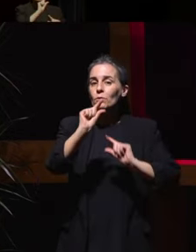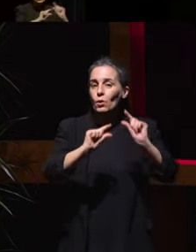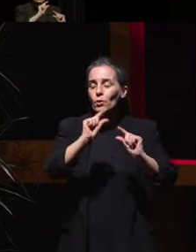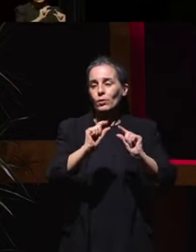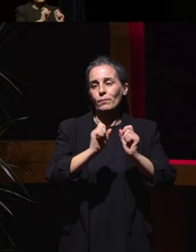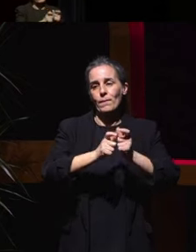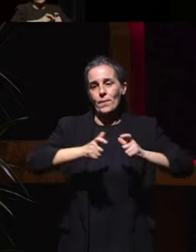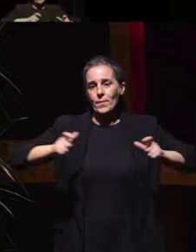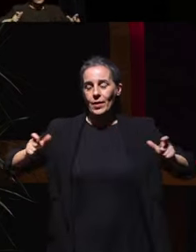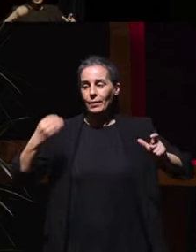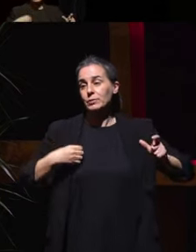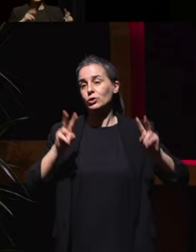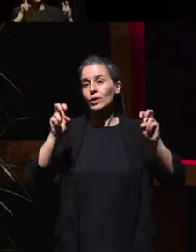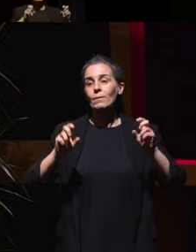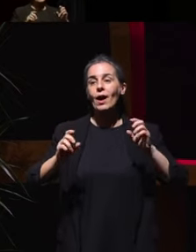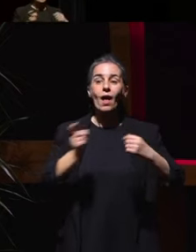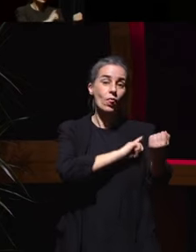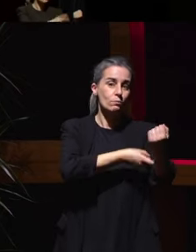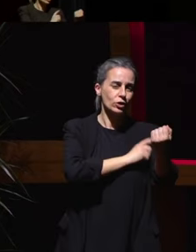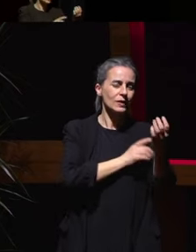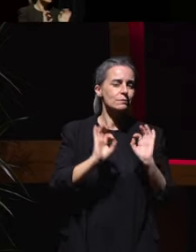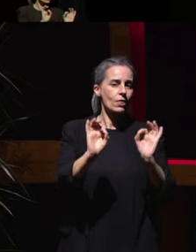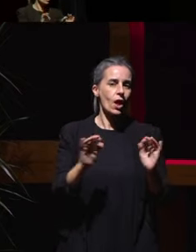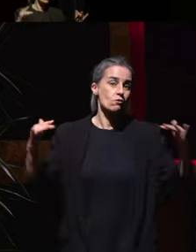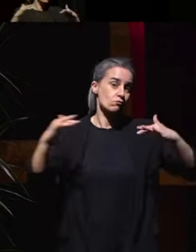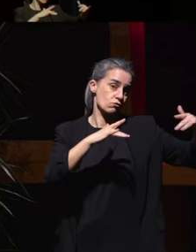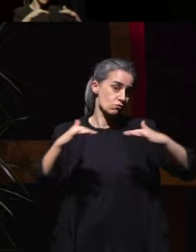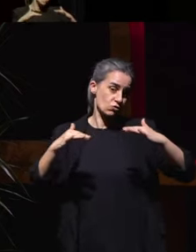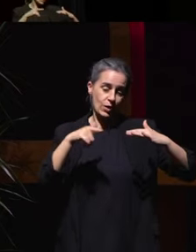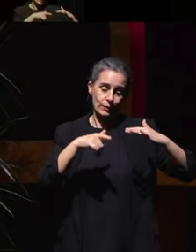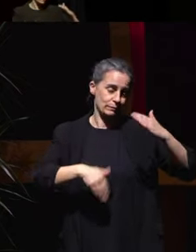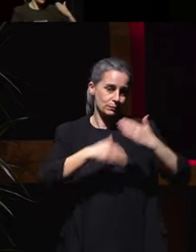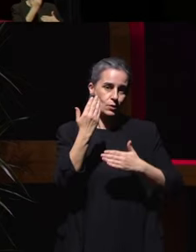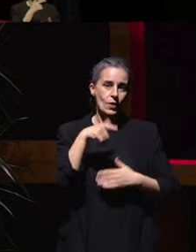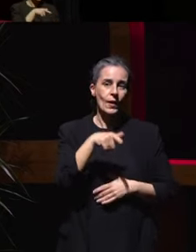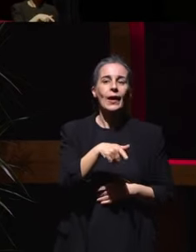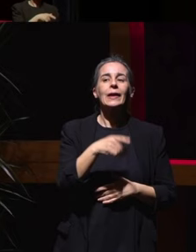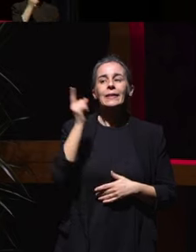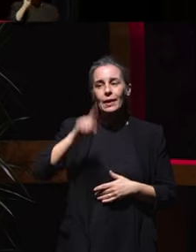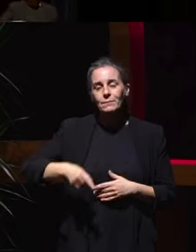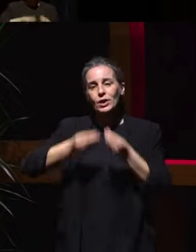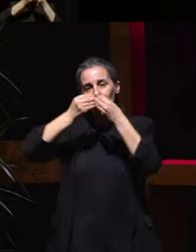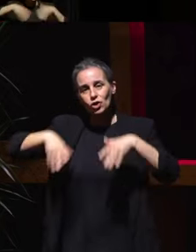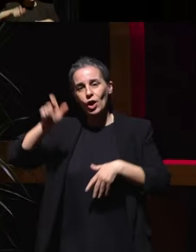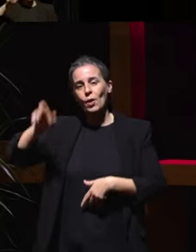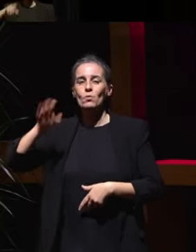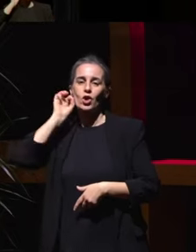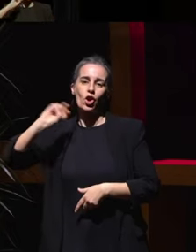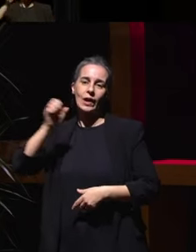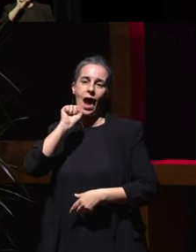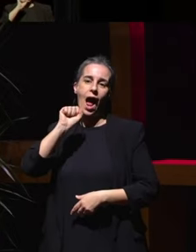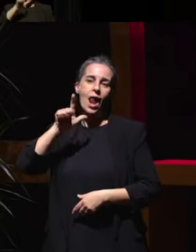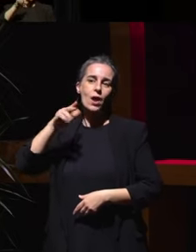ese aparte con este deporte, porque elevase todo. Tamén fixo historia esta rapaza, Alba Oliveiros, porque